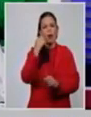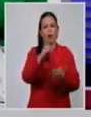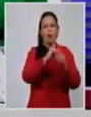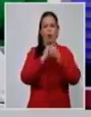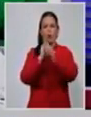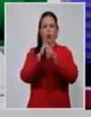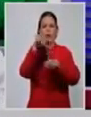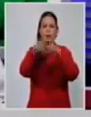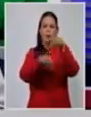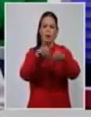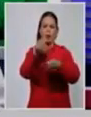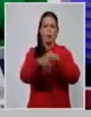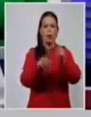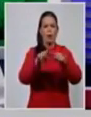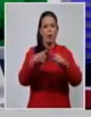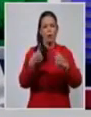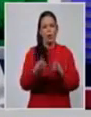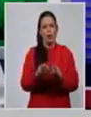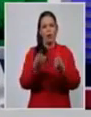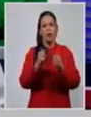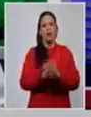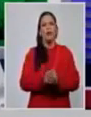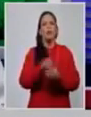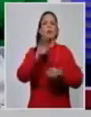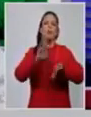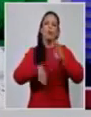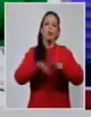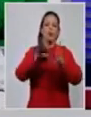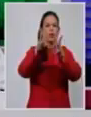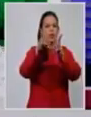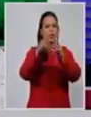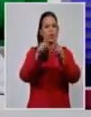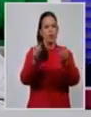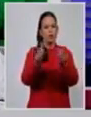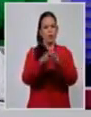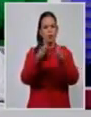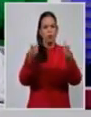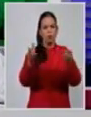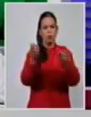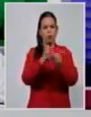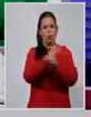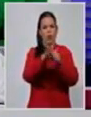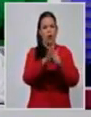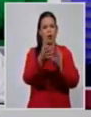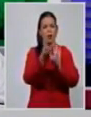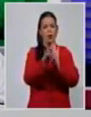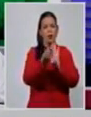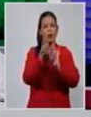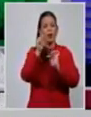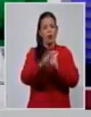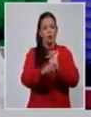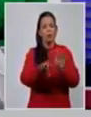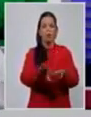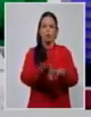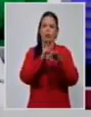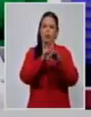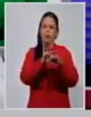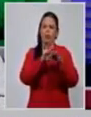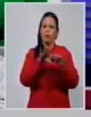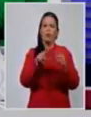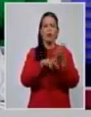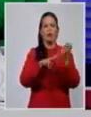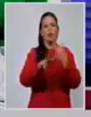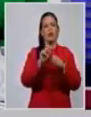punto de vista de el número que han tenido, pues indiscutiblemente desborda a veces las posibilidades del territorio.